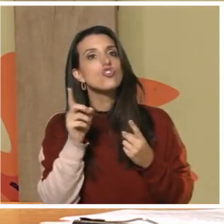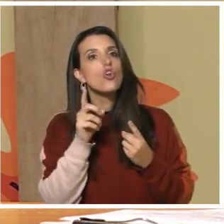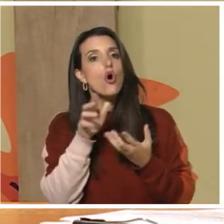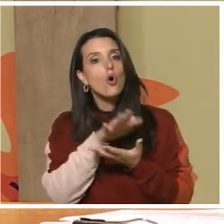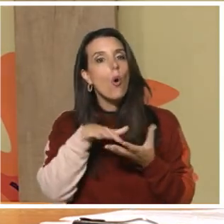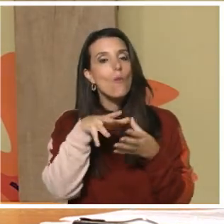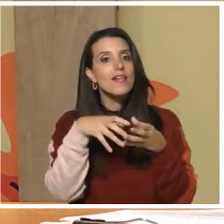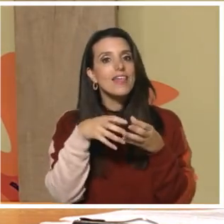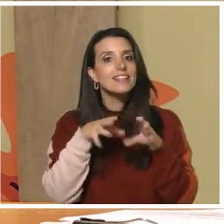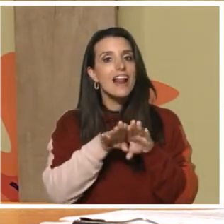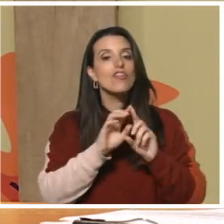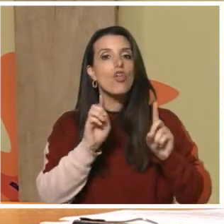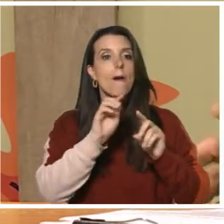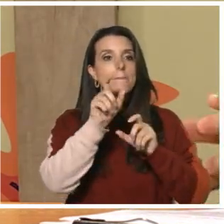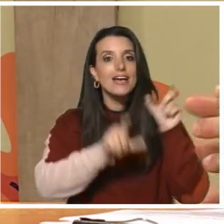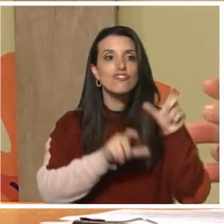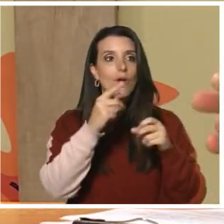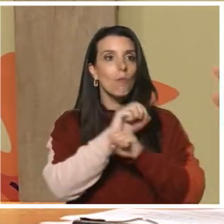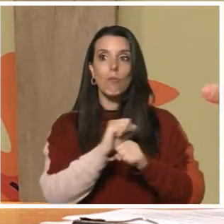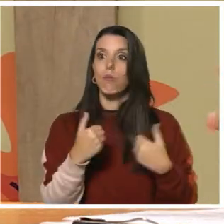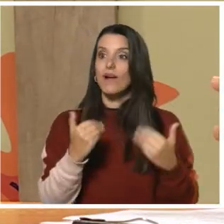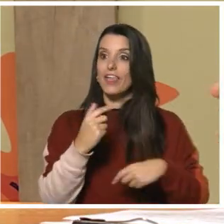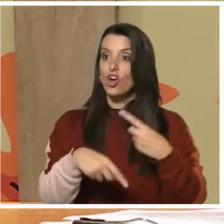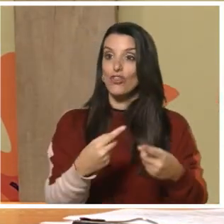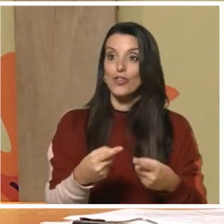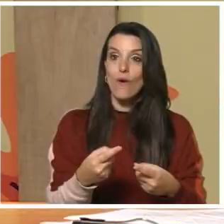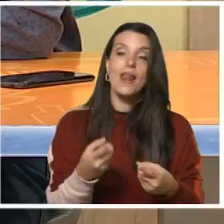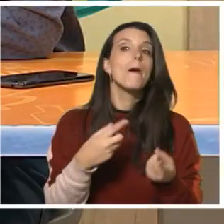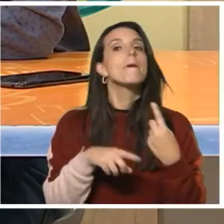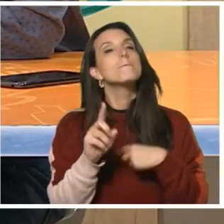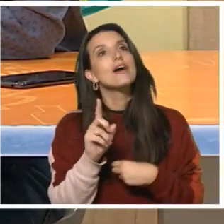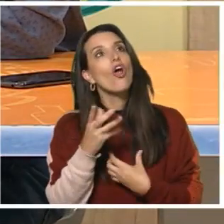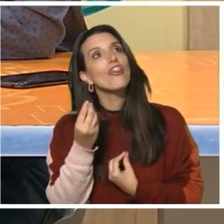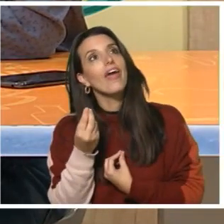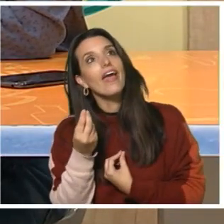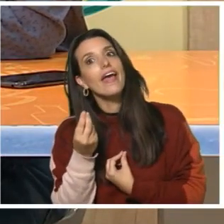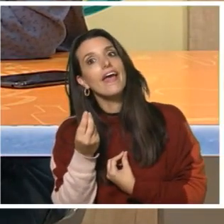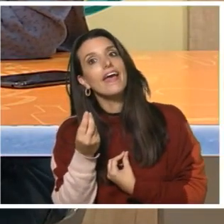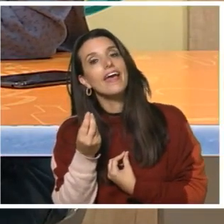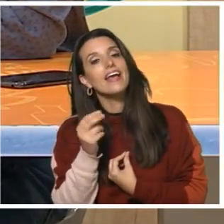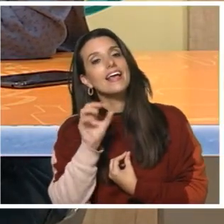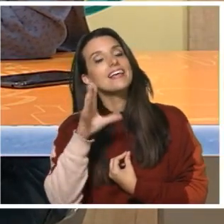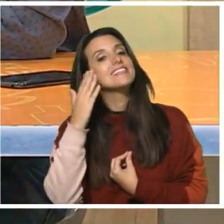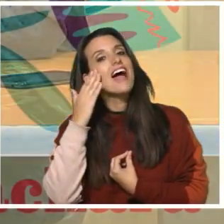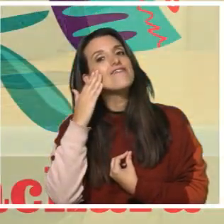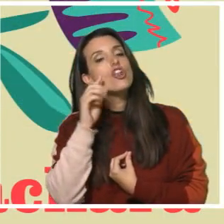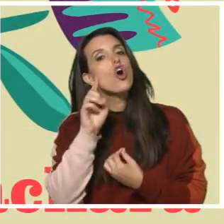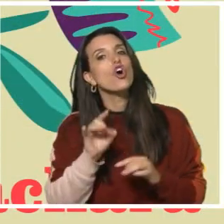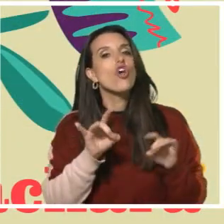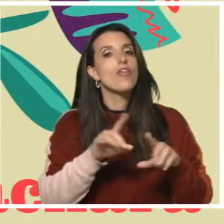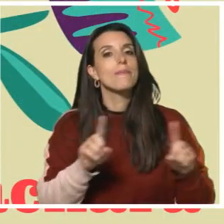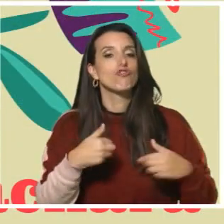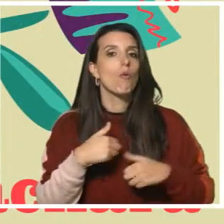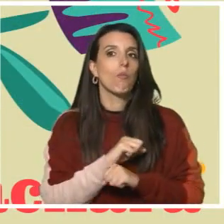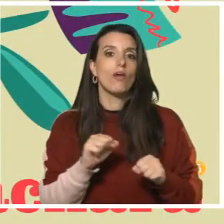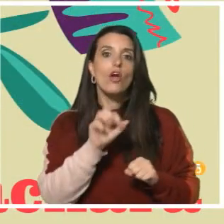todo lo contrario. Advierte que la gente vea que puede seguir consumiendo, pero desde la conciencia de no contaminar. Yo puedo